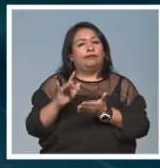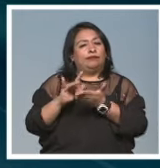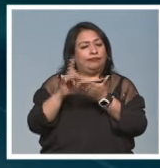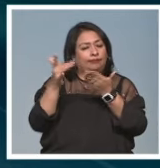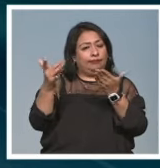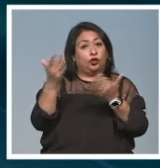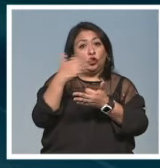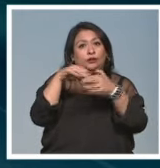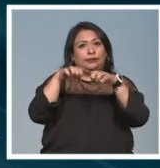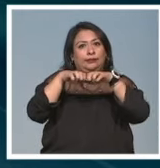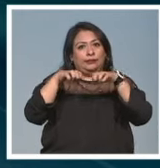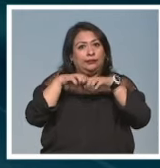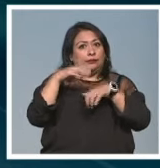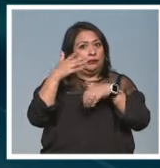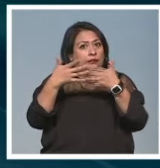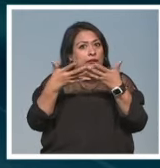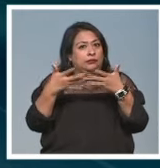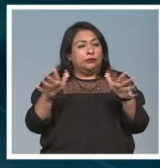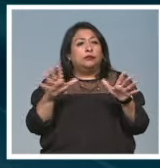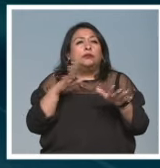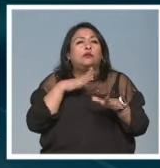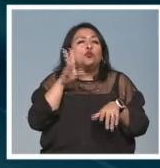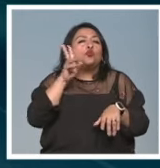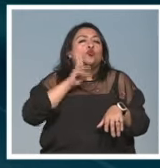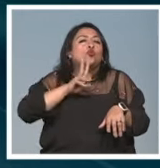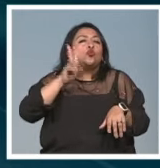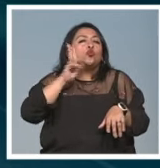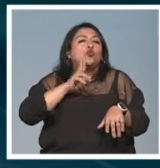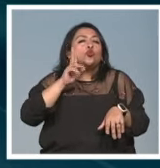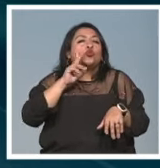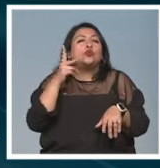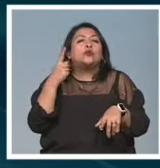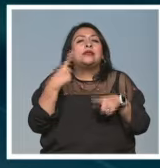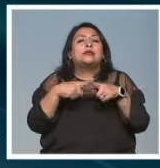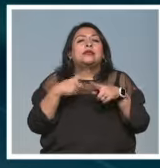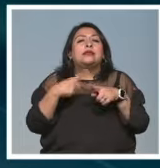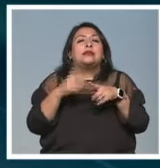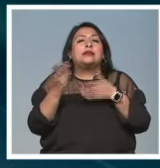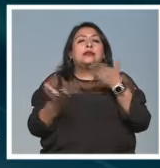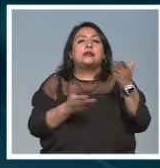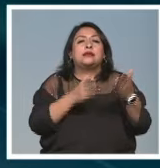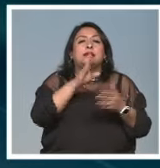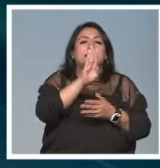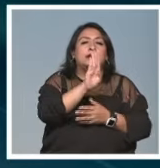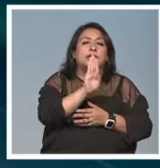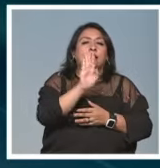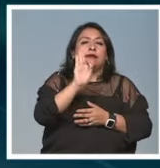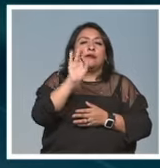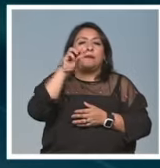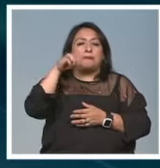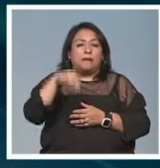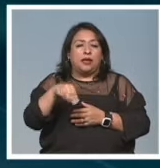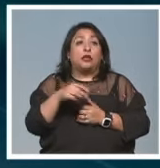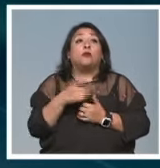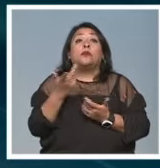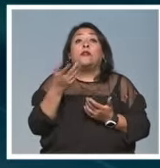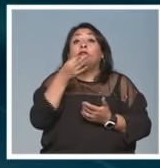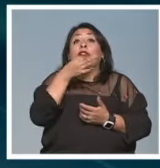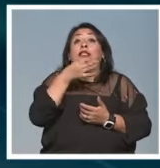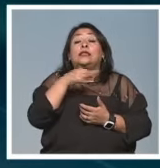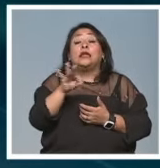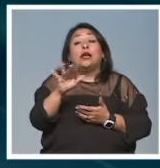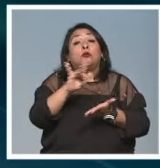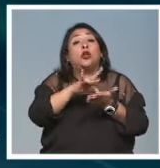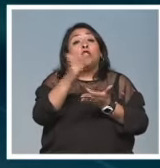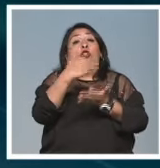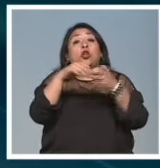Gracias, Julio, a todo el equipo. Y ya nos vamos. Tenemos una probadita de la actuación del Ballet Folclórico de México de Amalia Manes. Y celebramos y